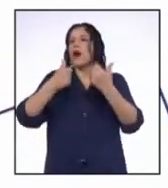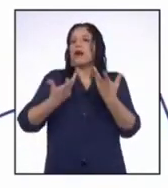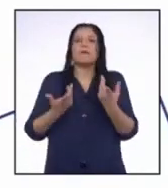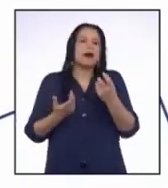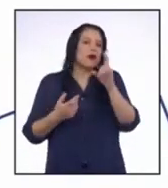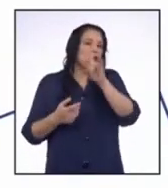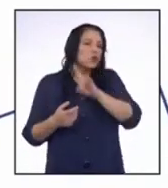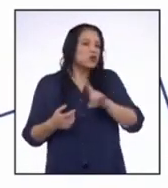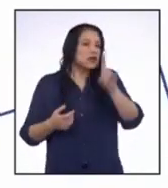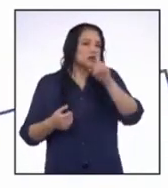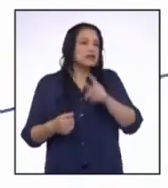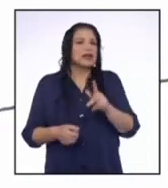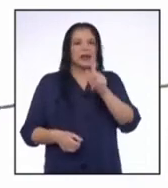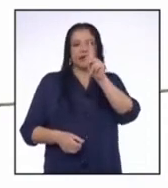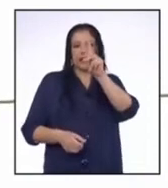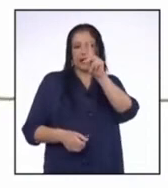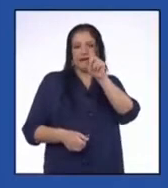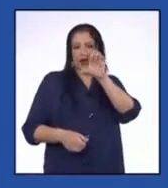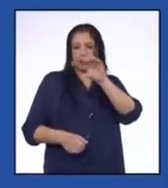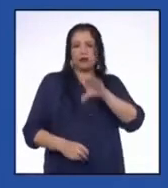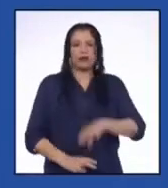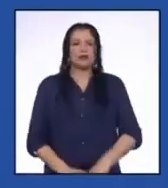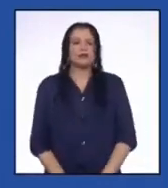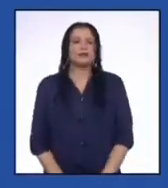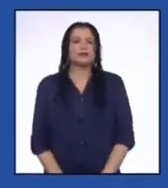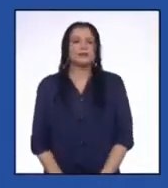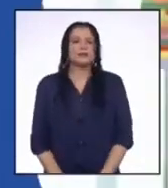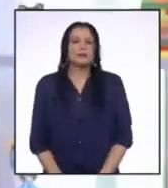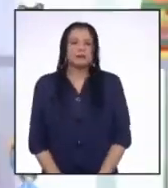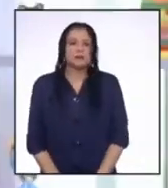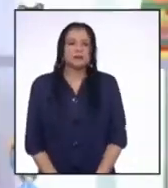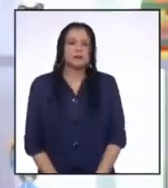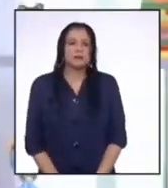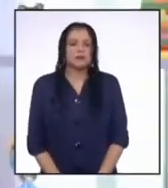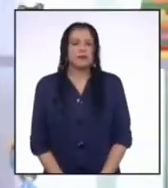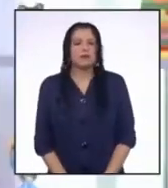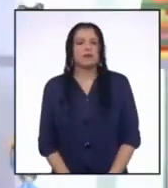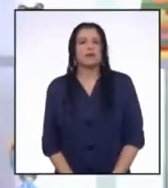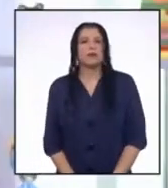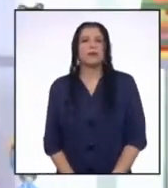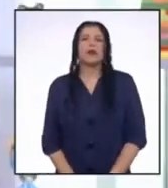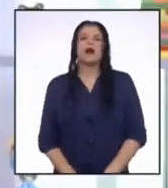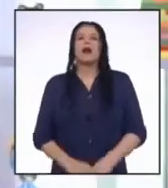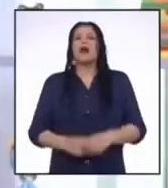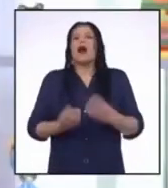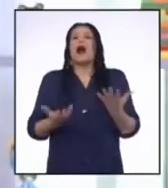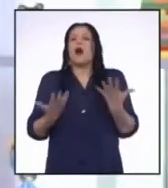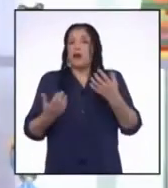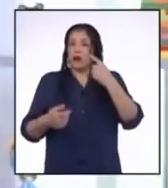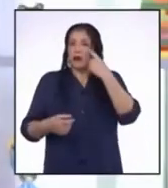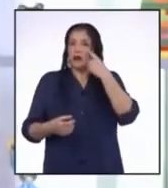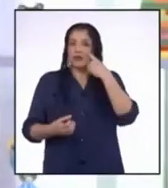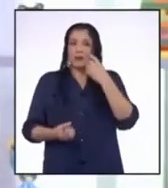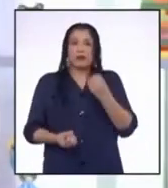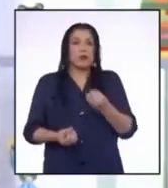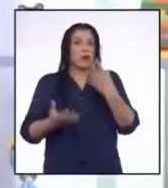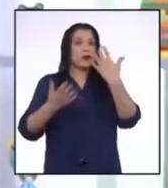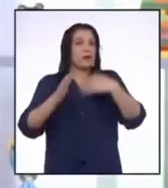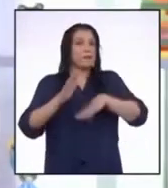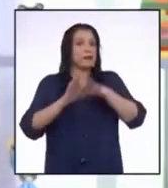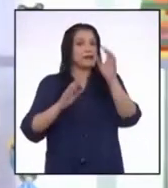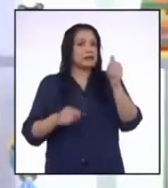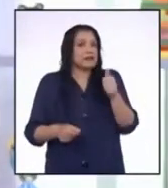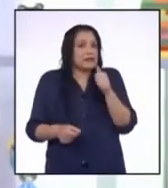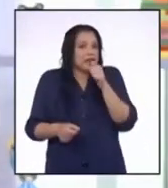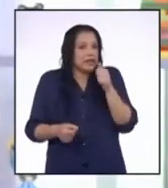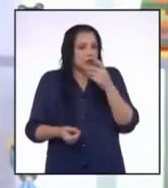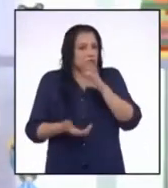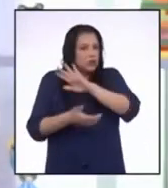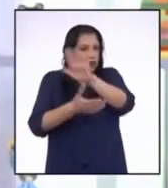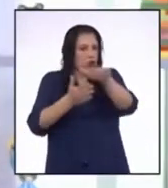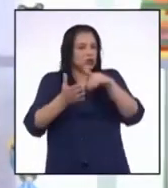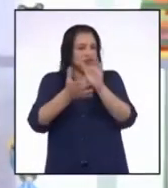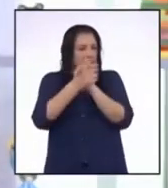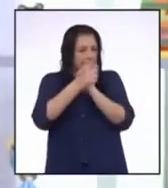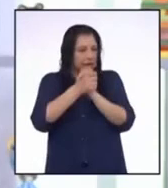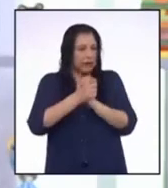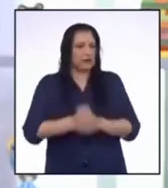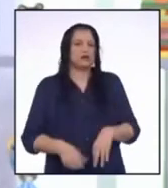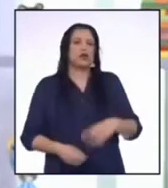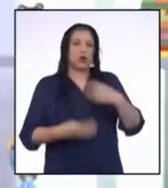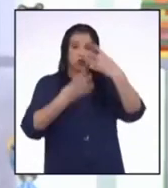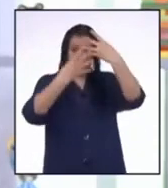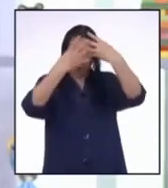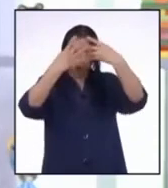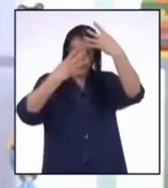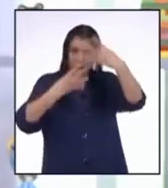utilizaremos será kilocalorías. Y ahora conoceremos el más íntimo secreto de nuestras amigas y amigos, la